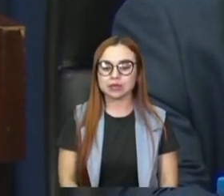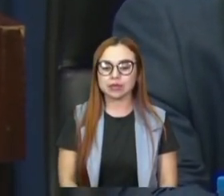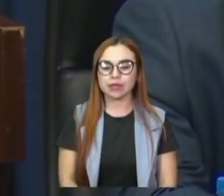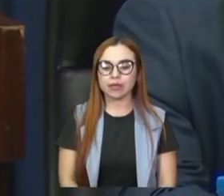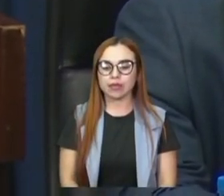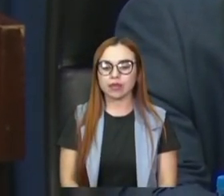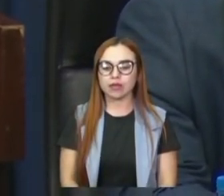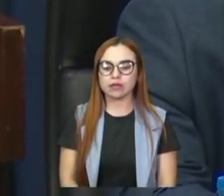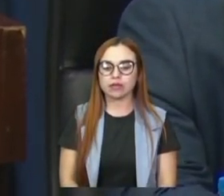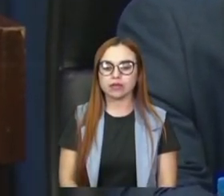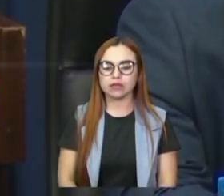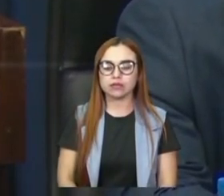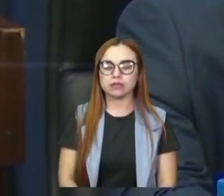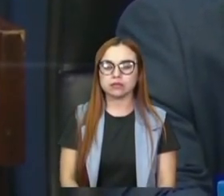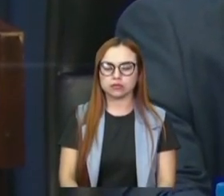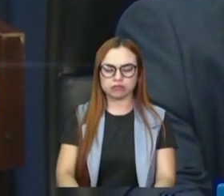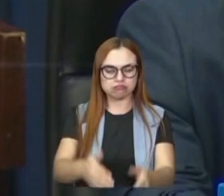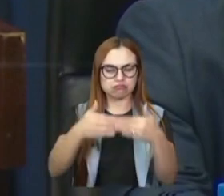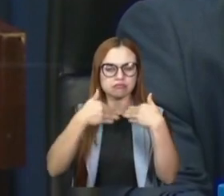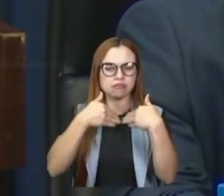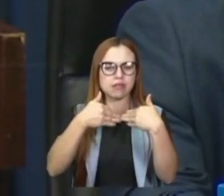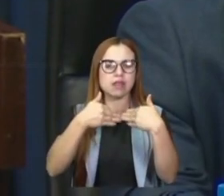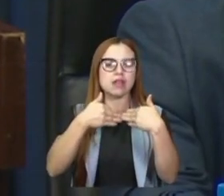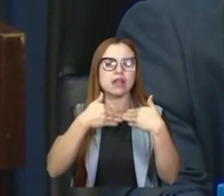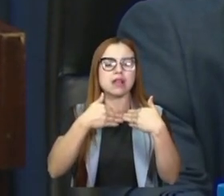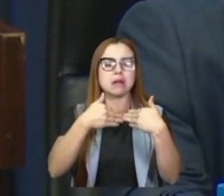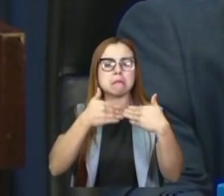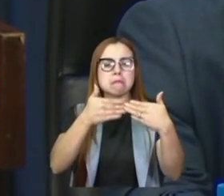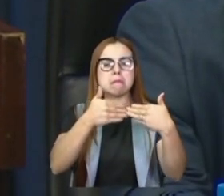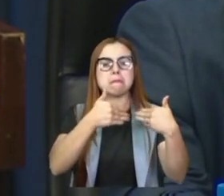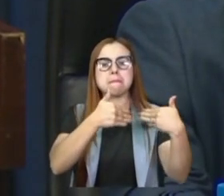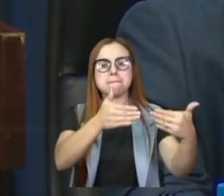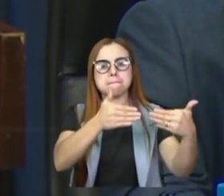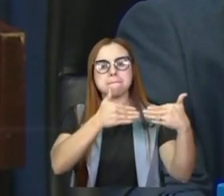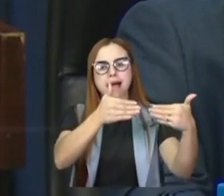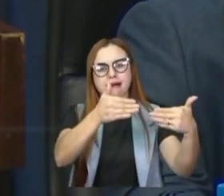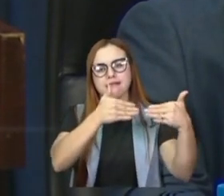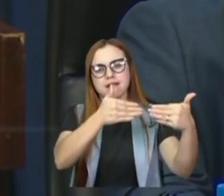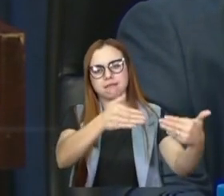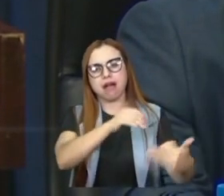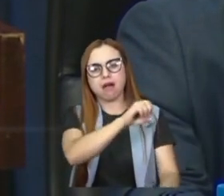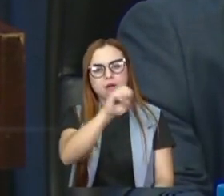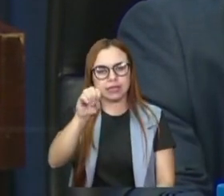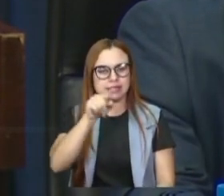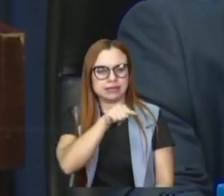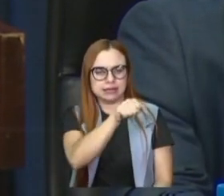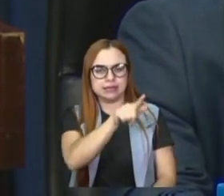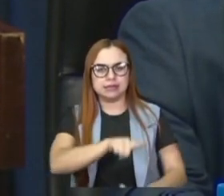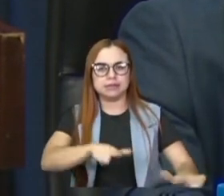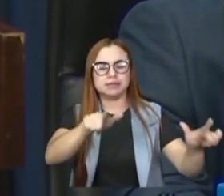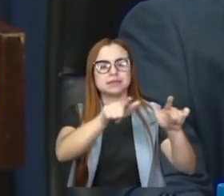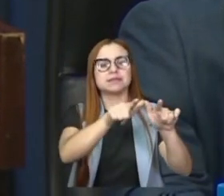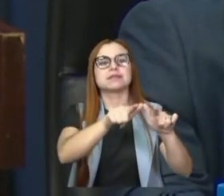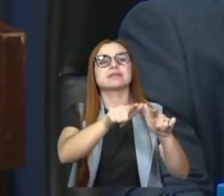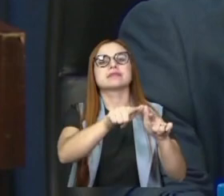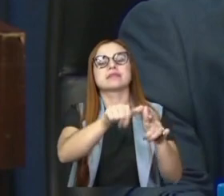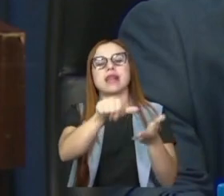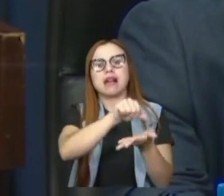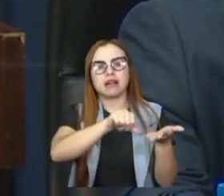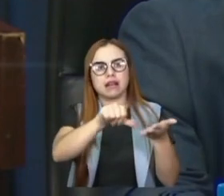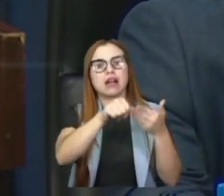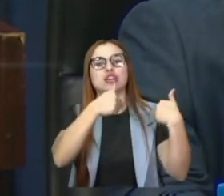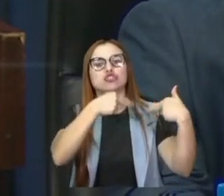Oeste, Arraiján, Capira, San Carlos, La Chorrera, se siente muy agradecida con